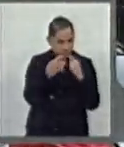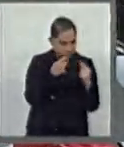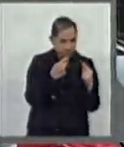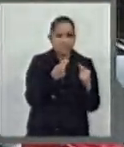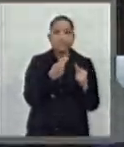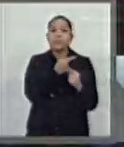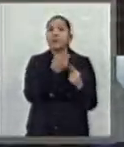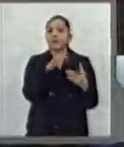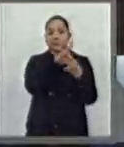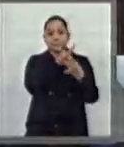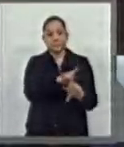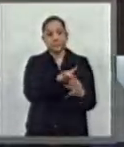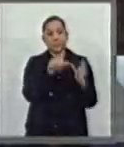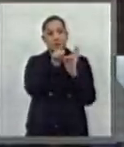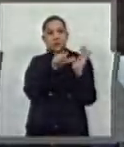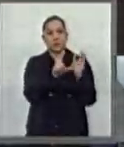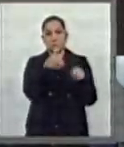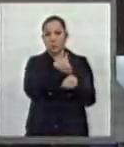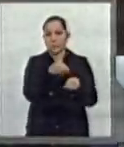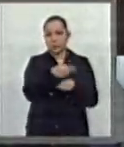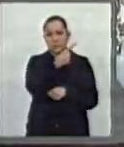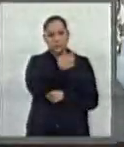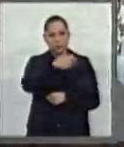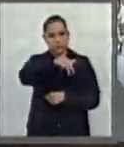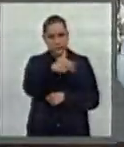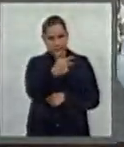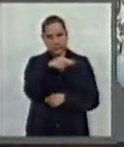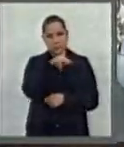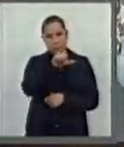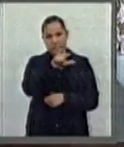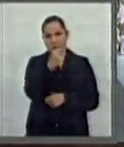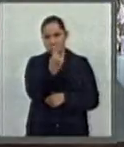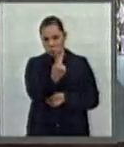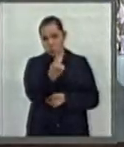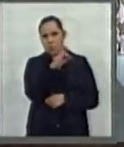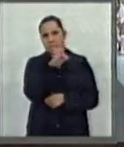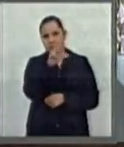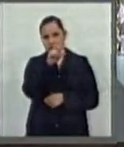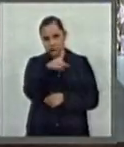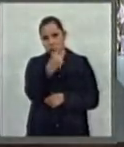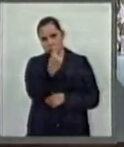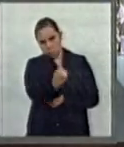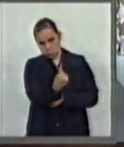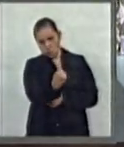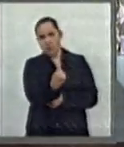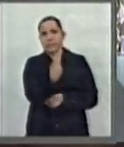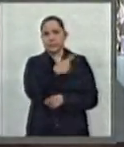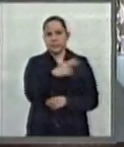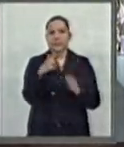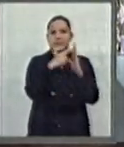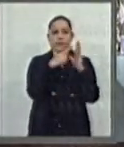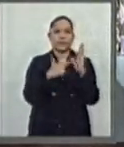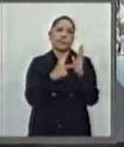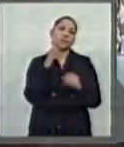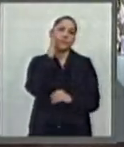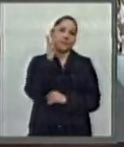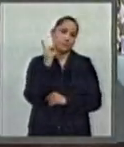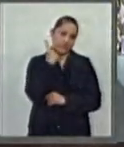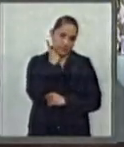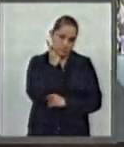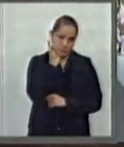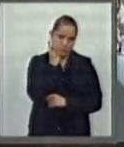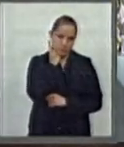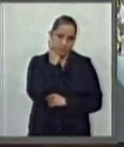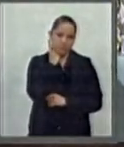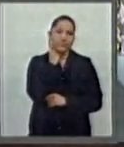con lo que establece el artículo 113, numeral 1, fracción 1 del reglamento de la Cámara de